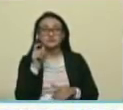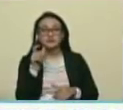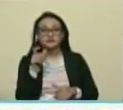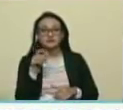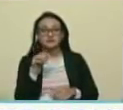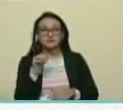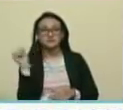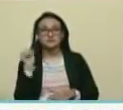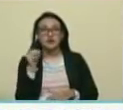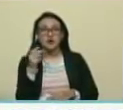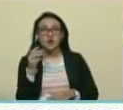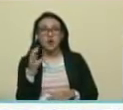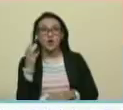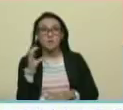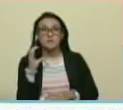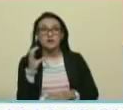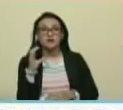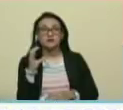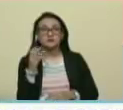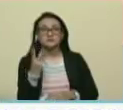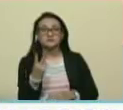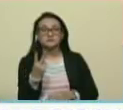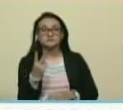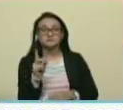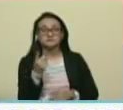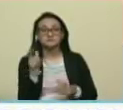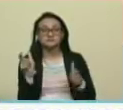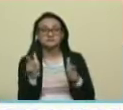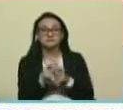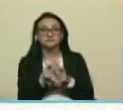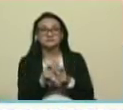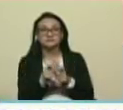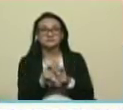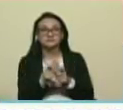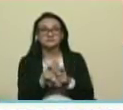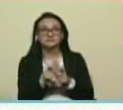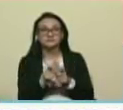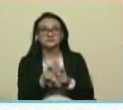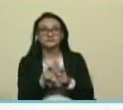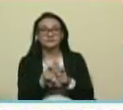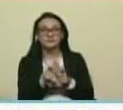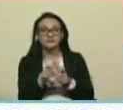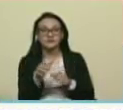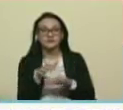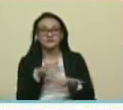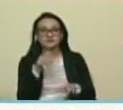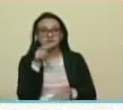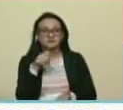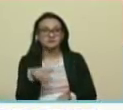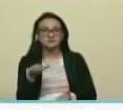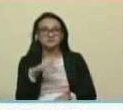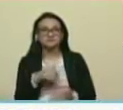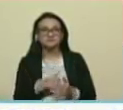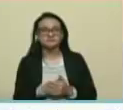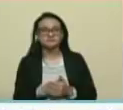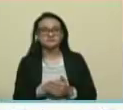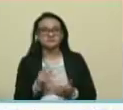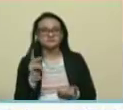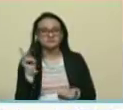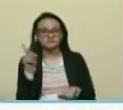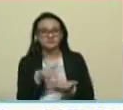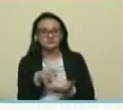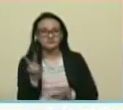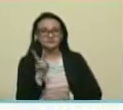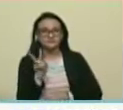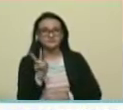colombianos, designados dos funcionarios colombianos, para el primer encuentro con la FARC, Ejército del Pueblo. Y vinieron a Venezuela y